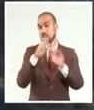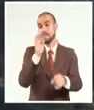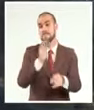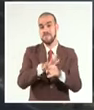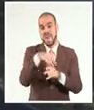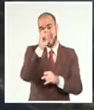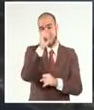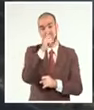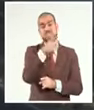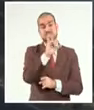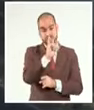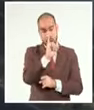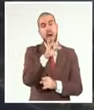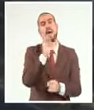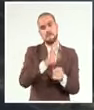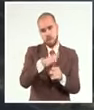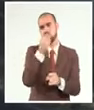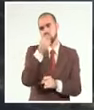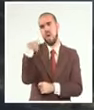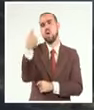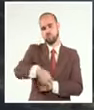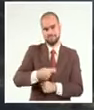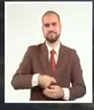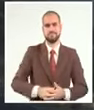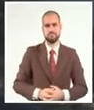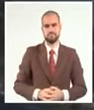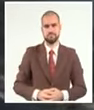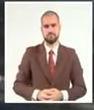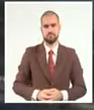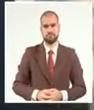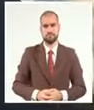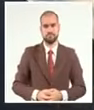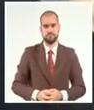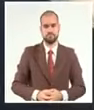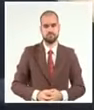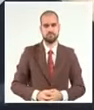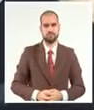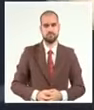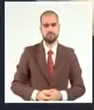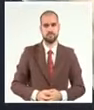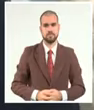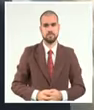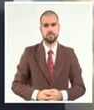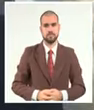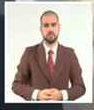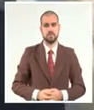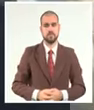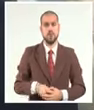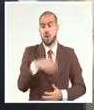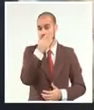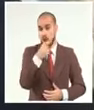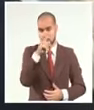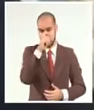edad penal para ser imputado por delitos que se tipifican en el Código Penal. Los muchachos de 16 en